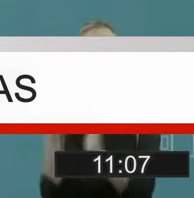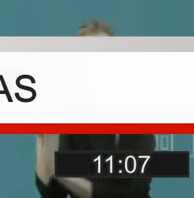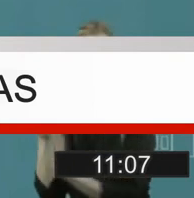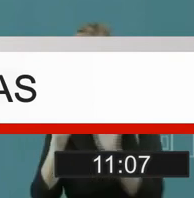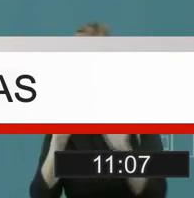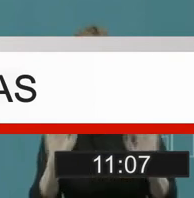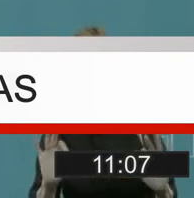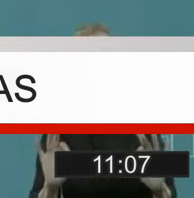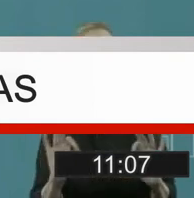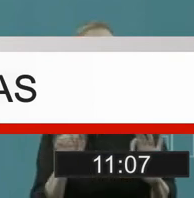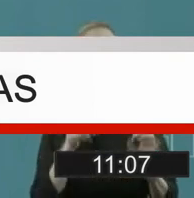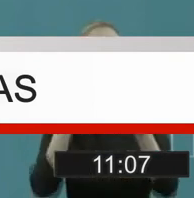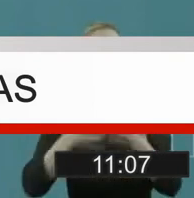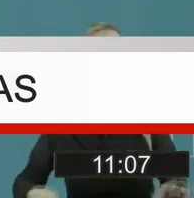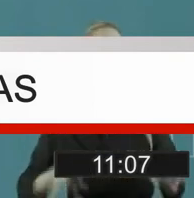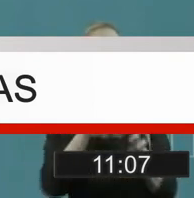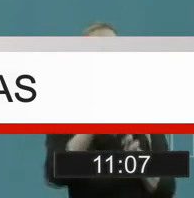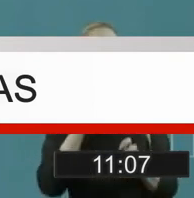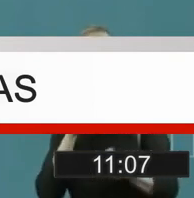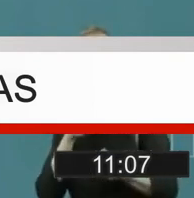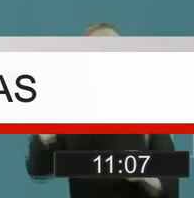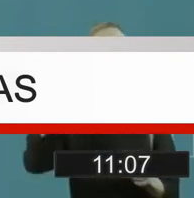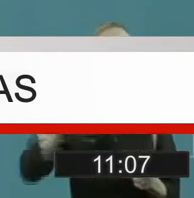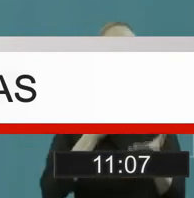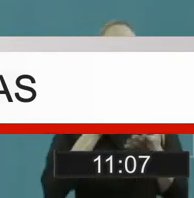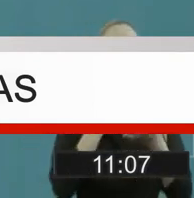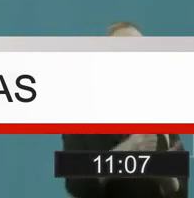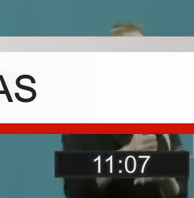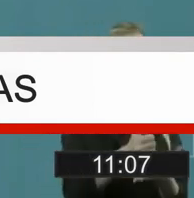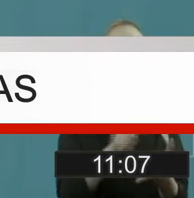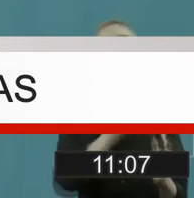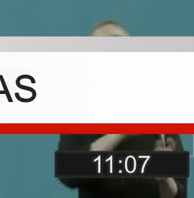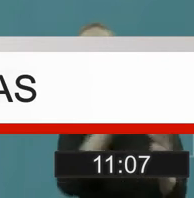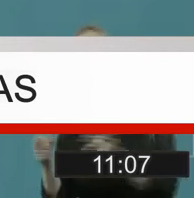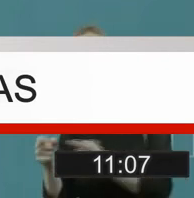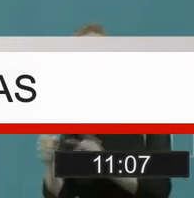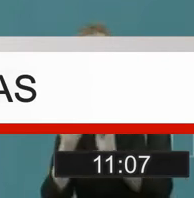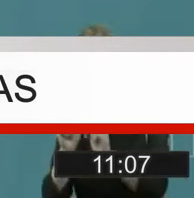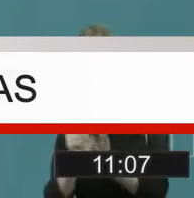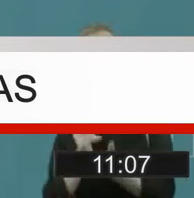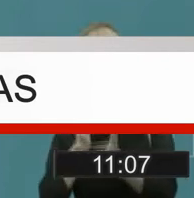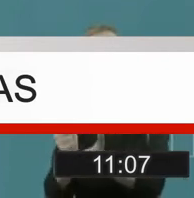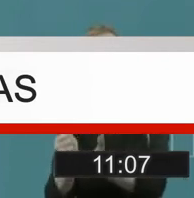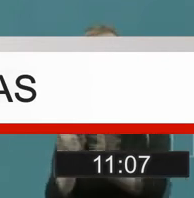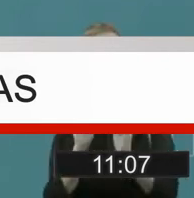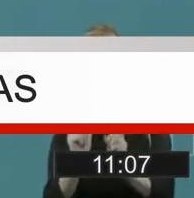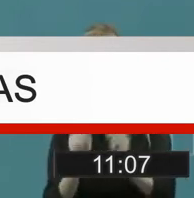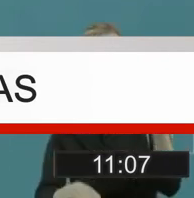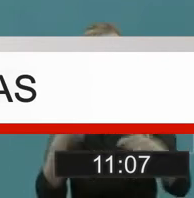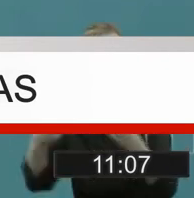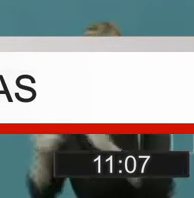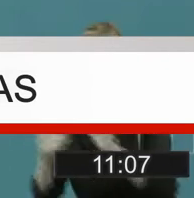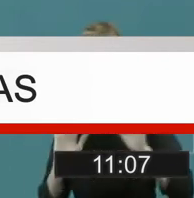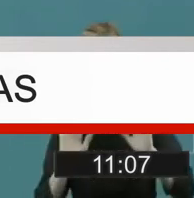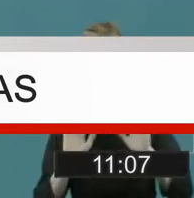formal, plana, de alguna manera, sin subsidio, para aquellos que no accedan al subsidio, y las tarifas con los diferentes subsidios según a